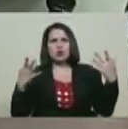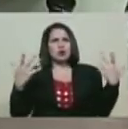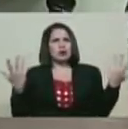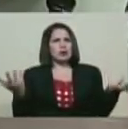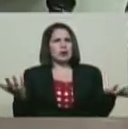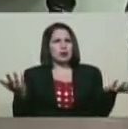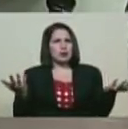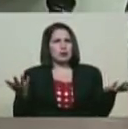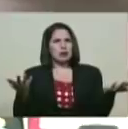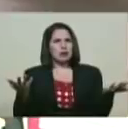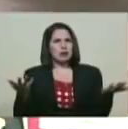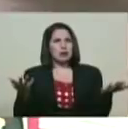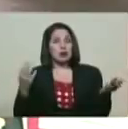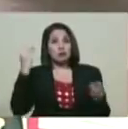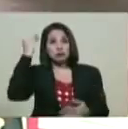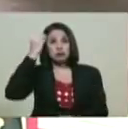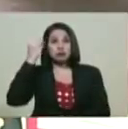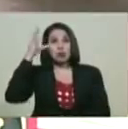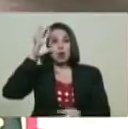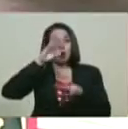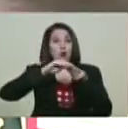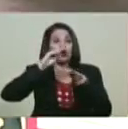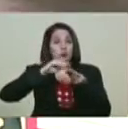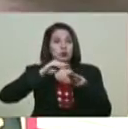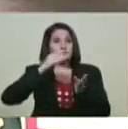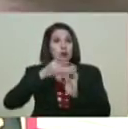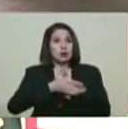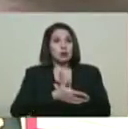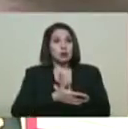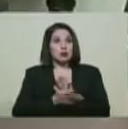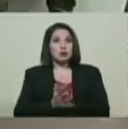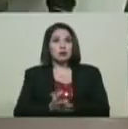conclusiones. Las dos caras de la moneda.